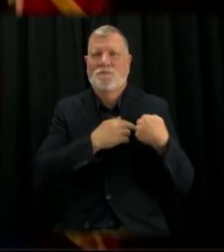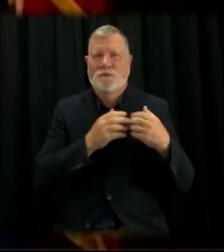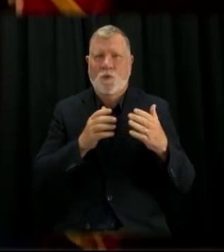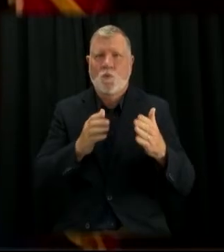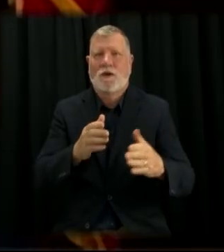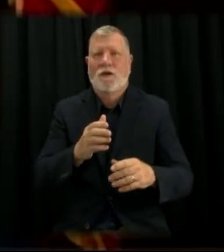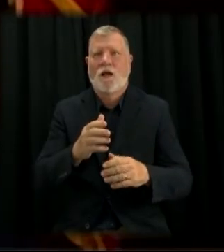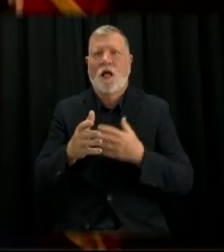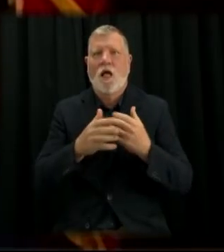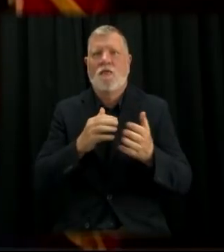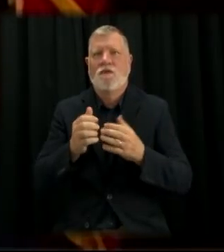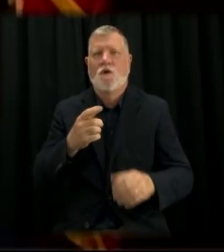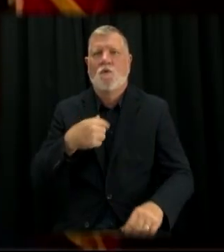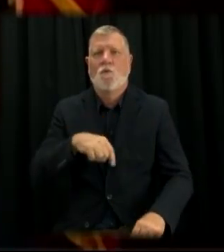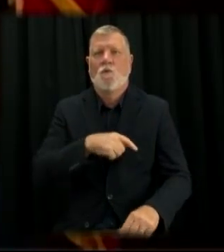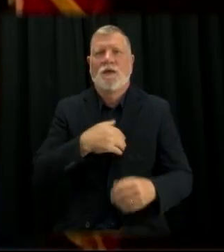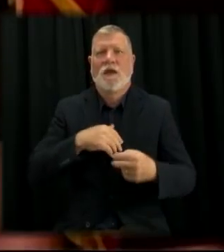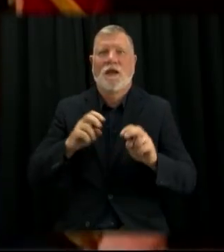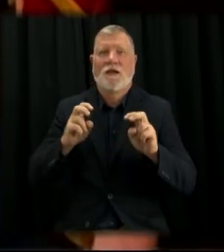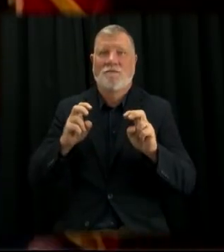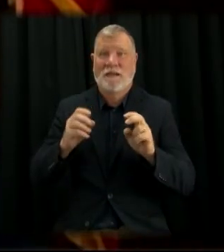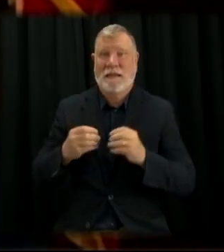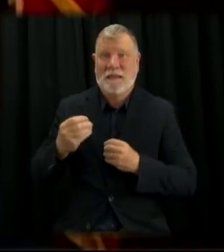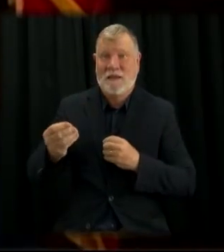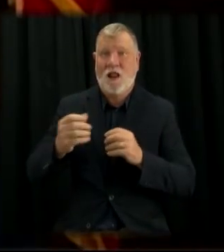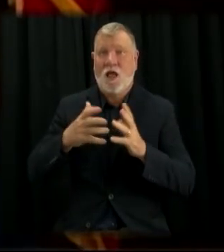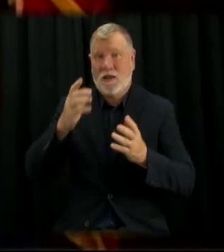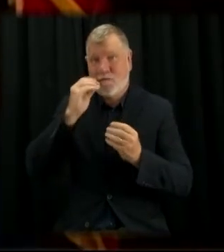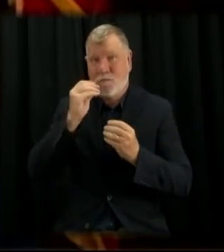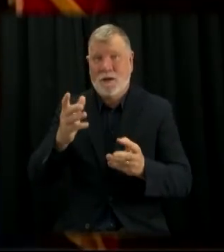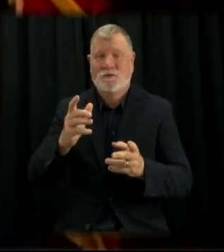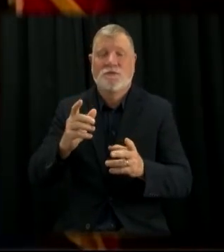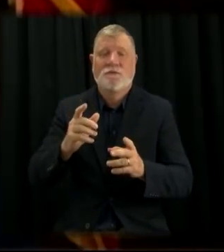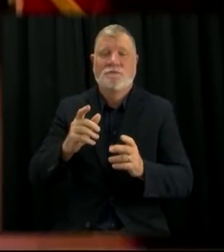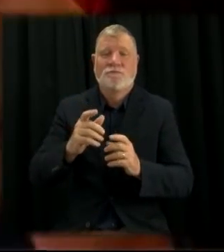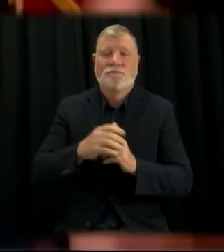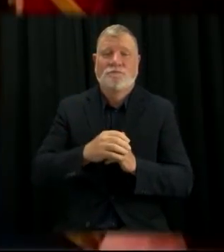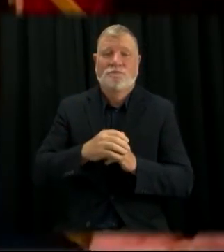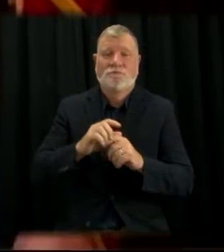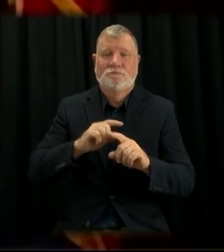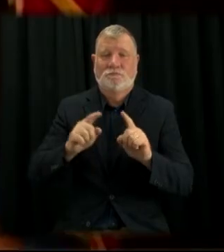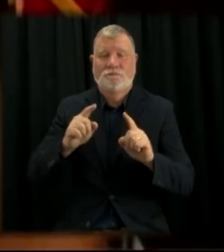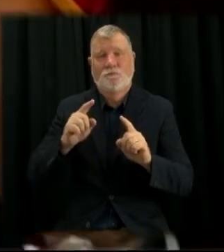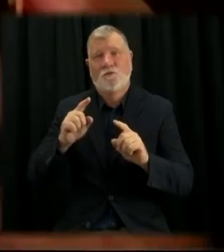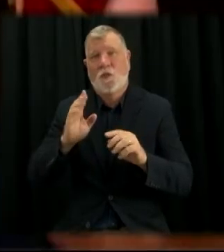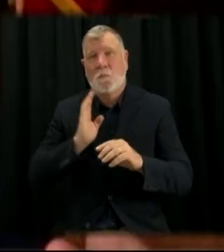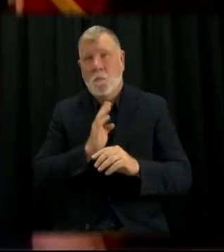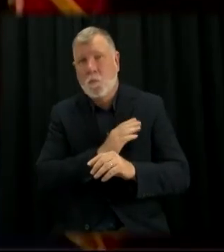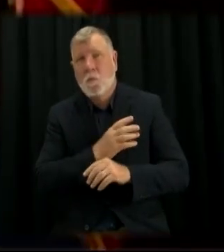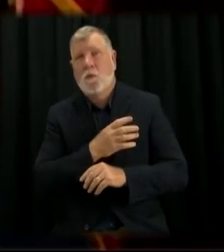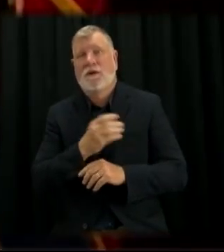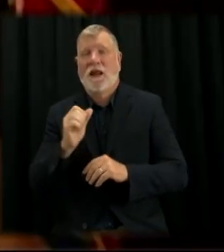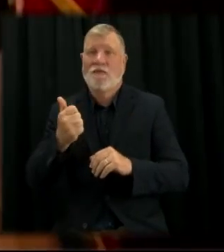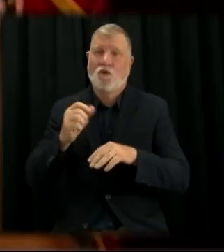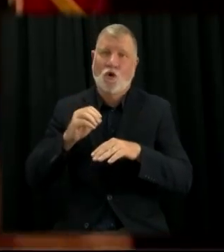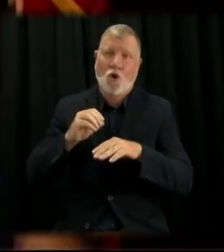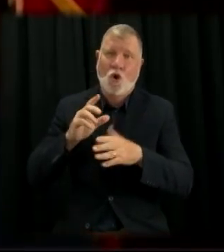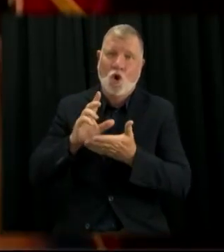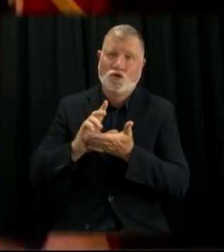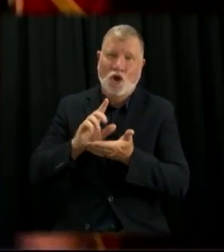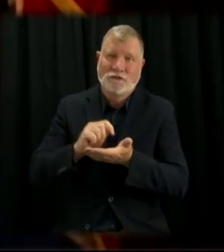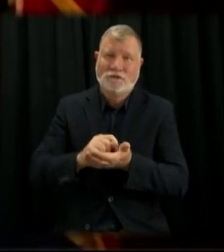estar al tanto con promesa de la mejor manera posible. Así que hemos emitido mucha información que ha sido evaluada por la Junta y